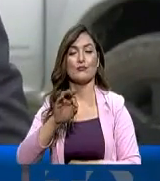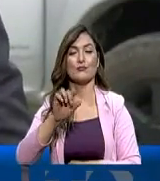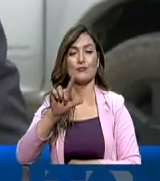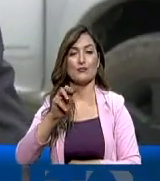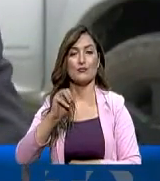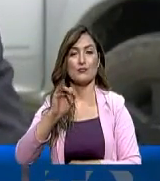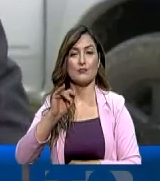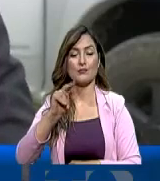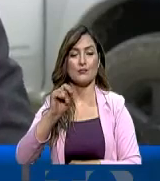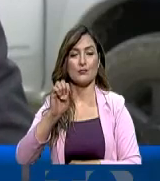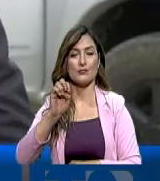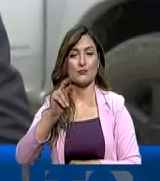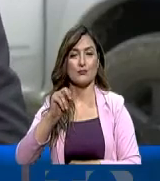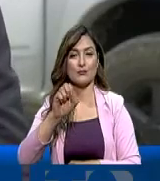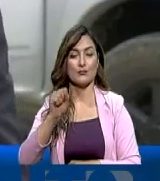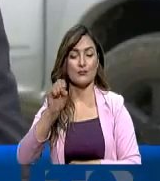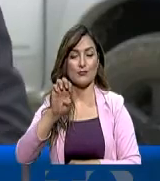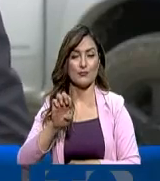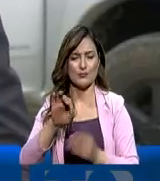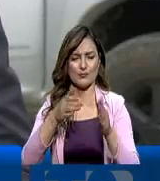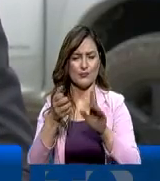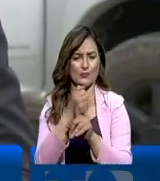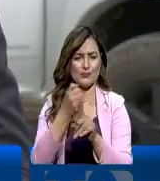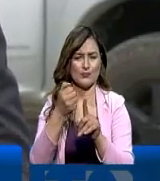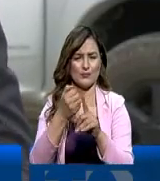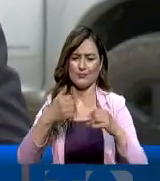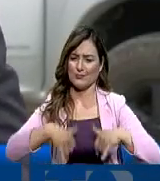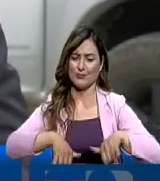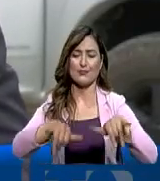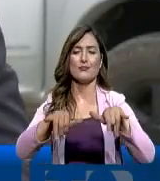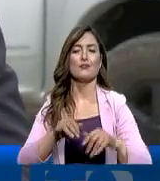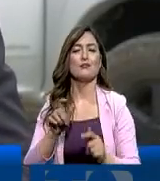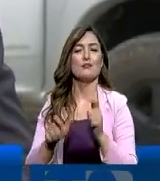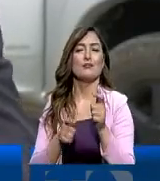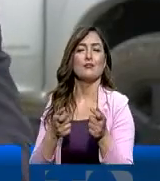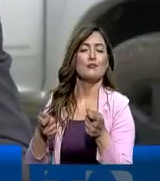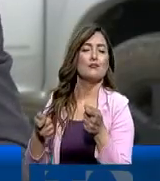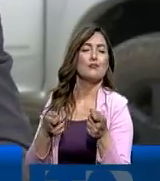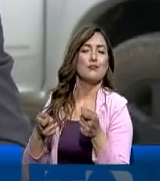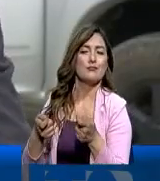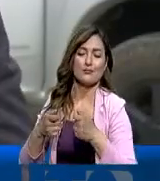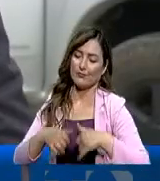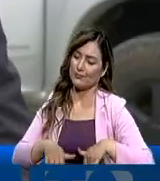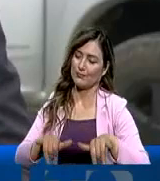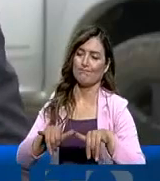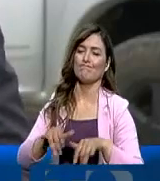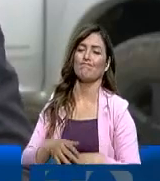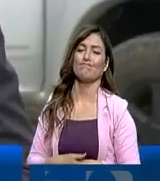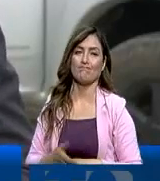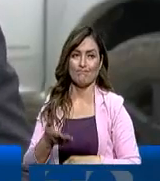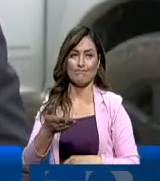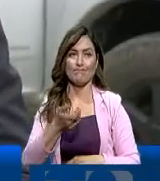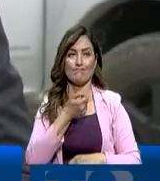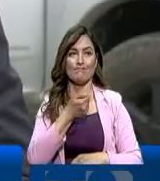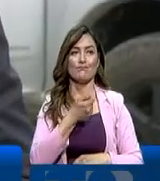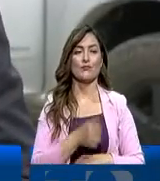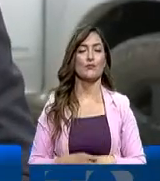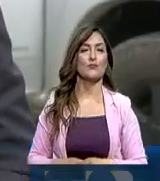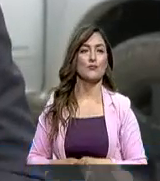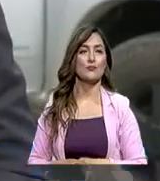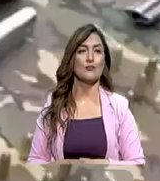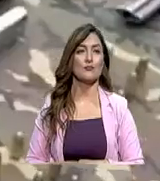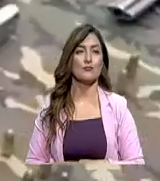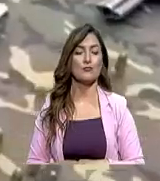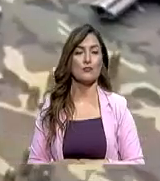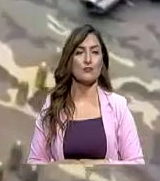muertes violentas no cesan. Sin embargo, la ciudadanía piensa que estos operativos deben continuar. Tenemos un reportaje al